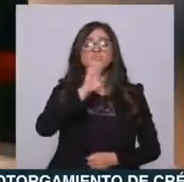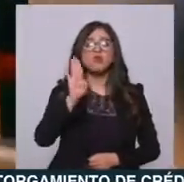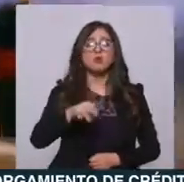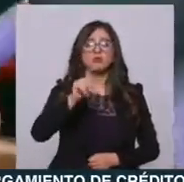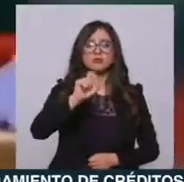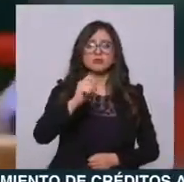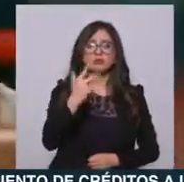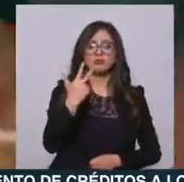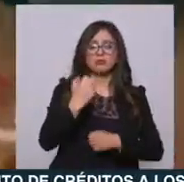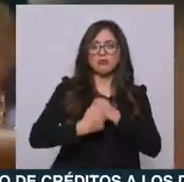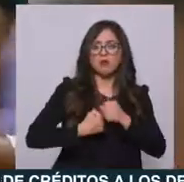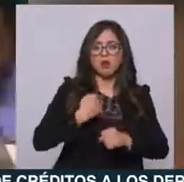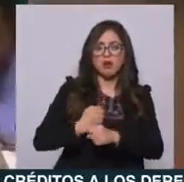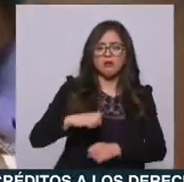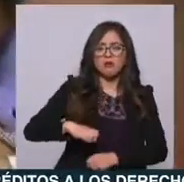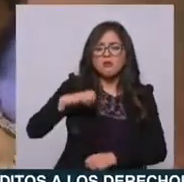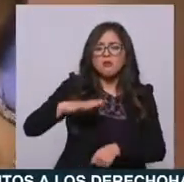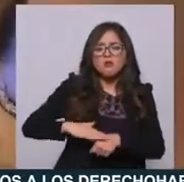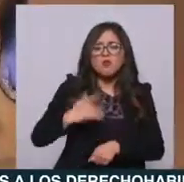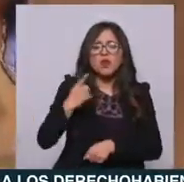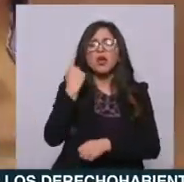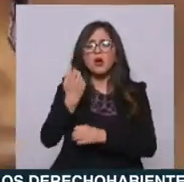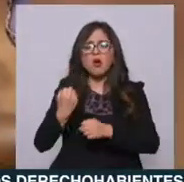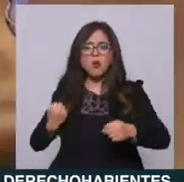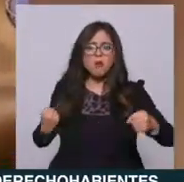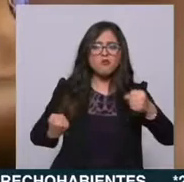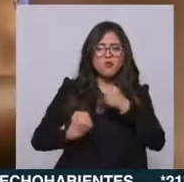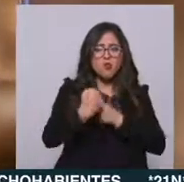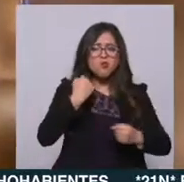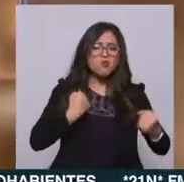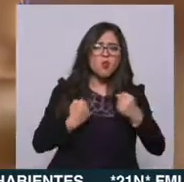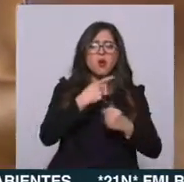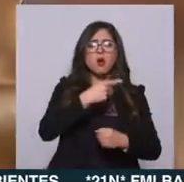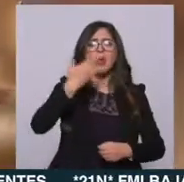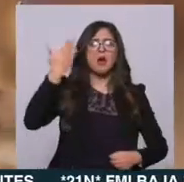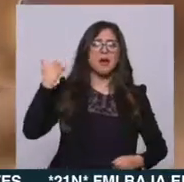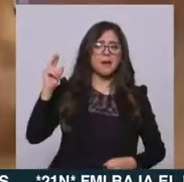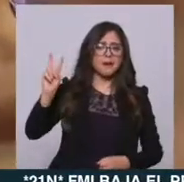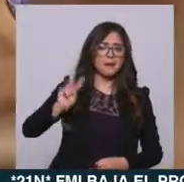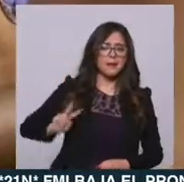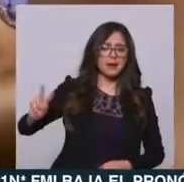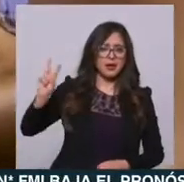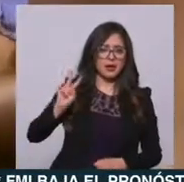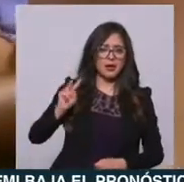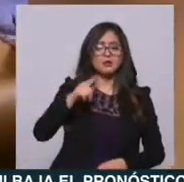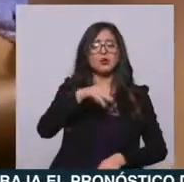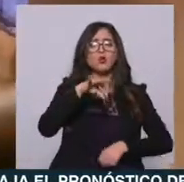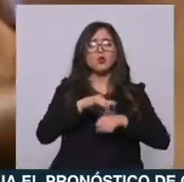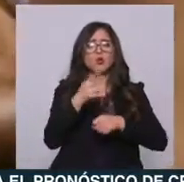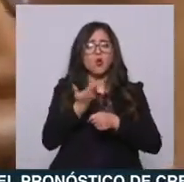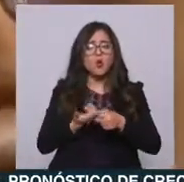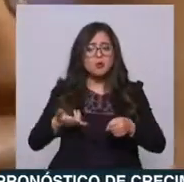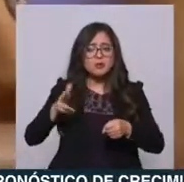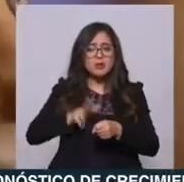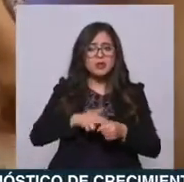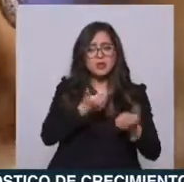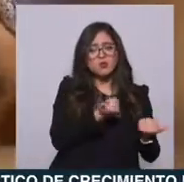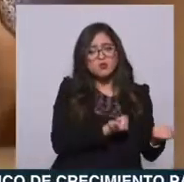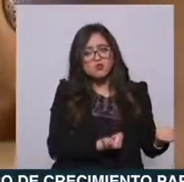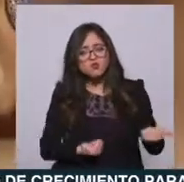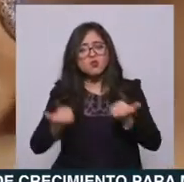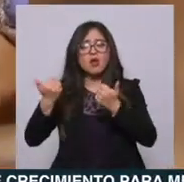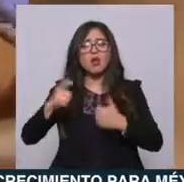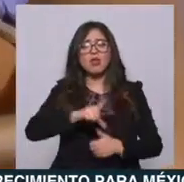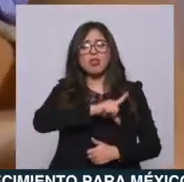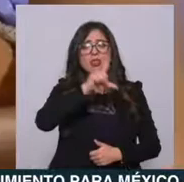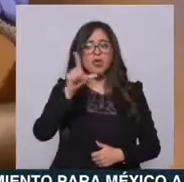28 años de edad, esto a causa de las lesiones que sufrió durante un combate el viernes pasado. Médicos del hospital al que fue trasladado después de la